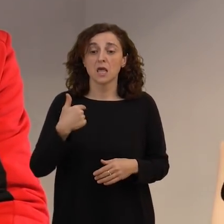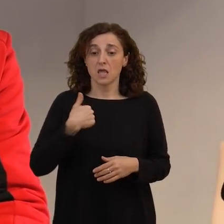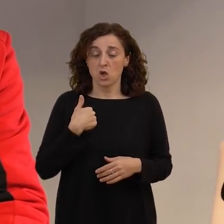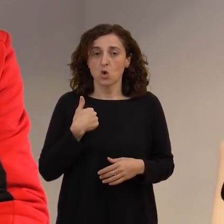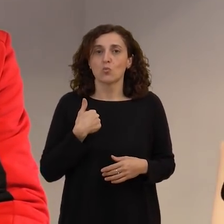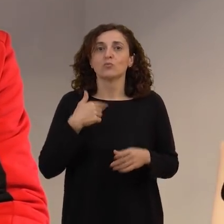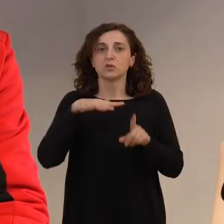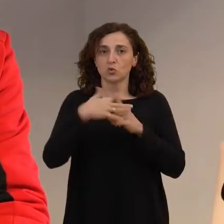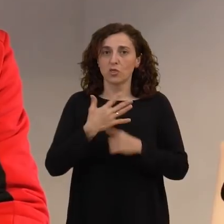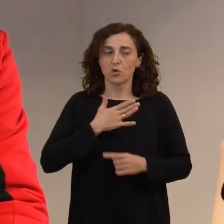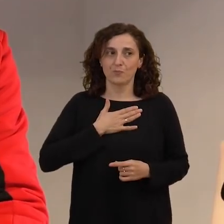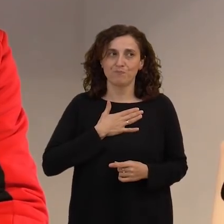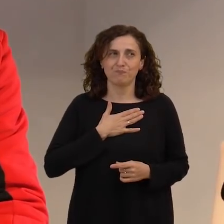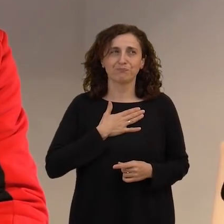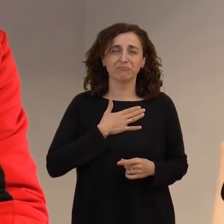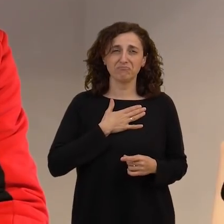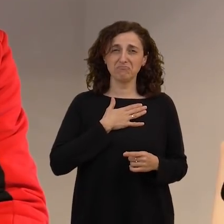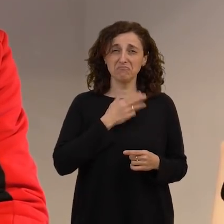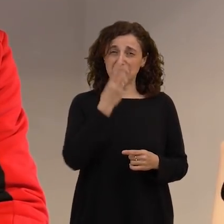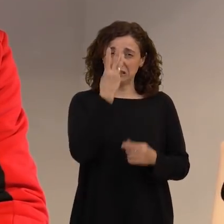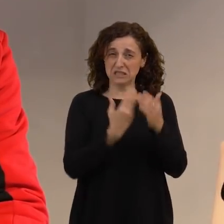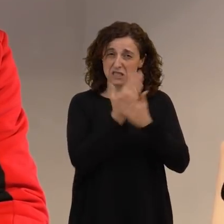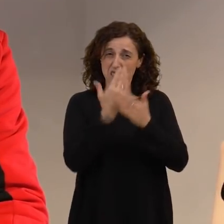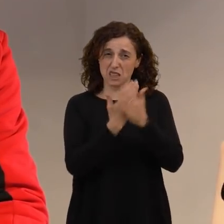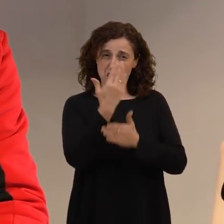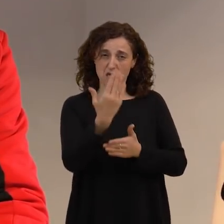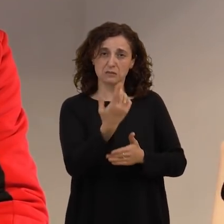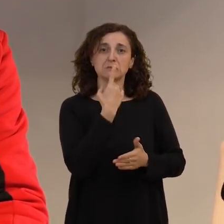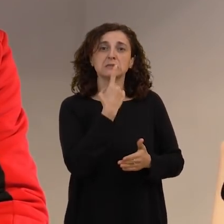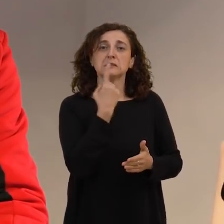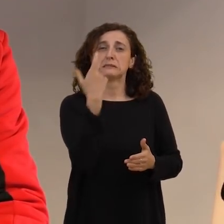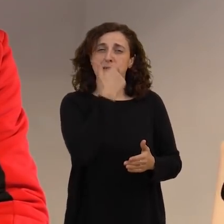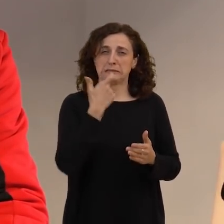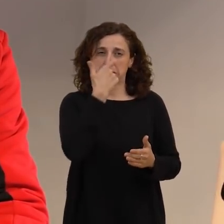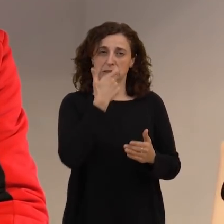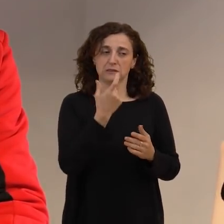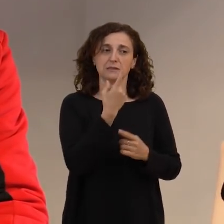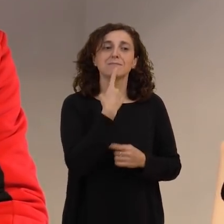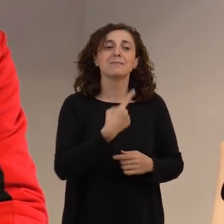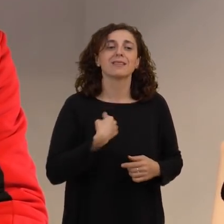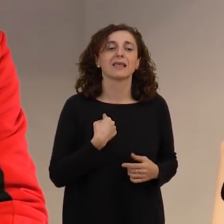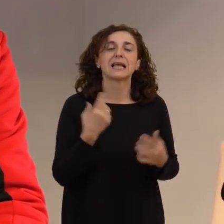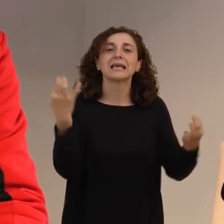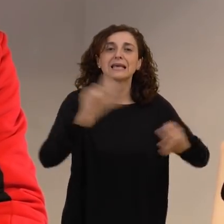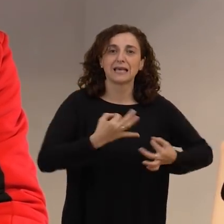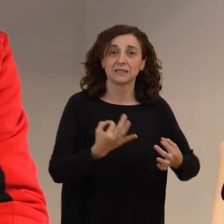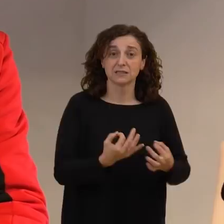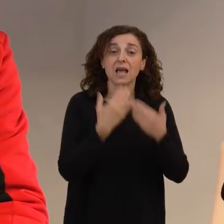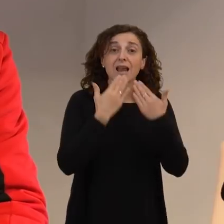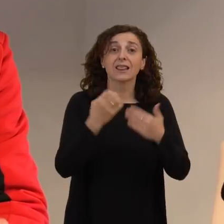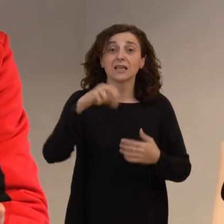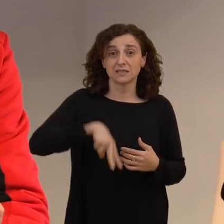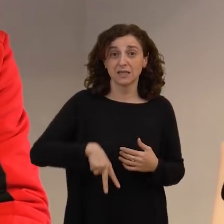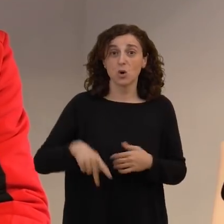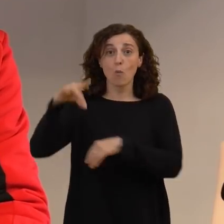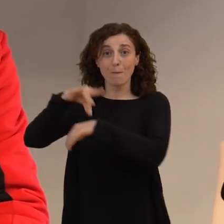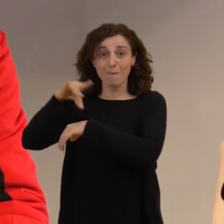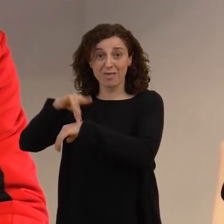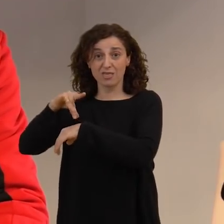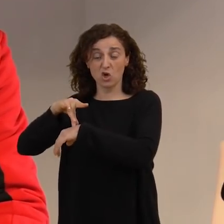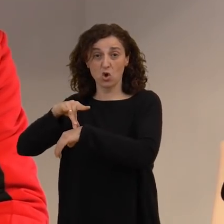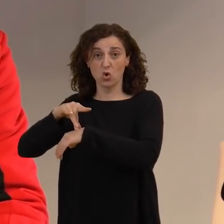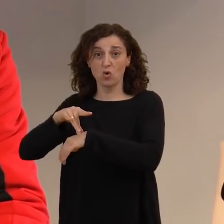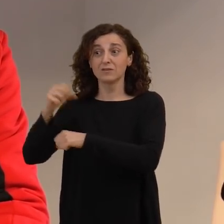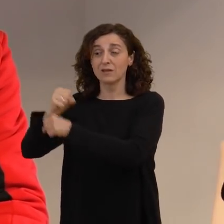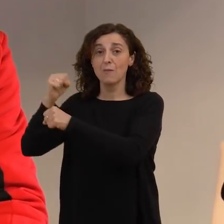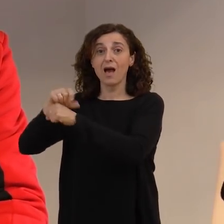En mi caso, como tardaron tres días en decirme lo que tenía, porque gracias a un médico que